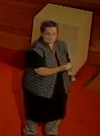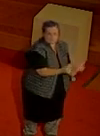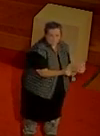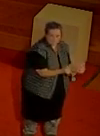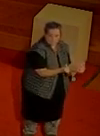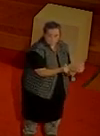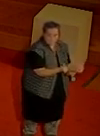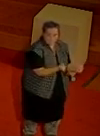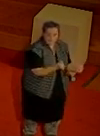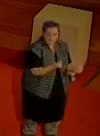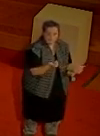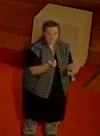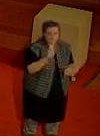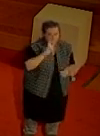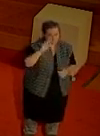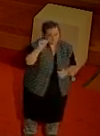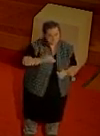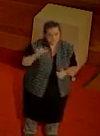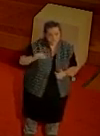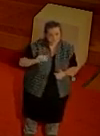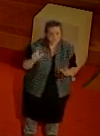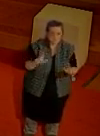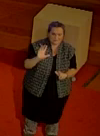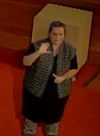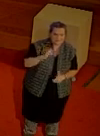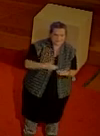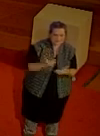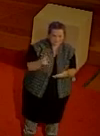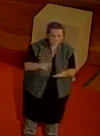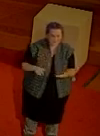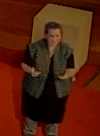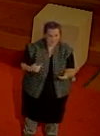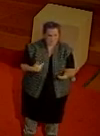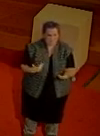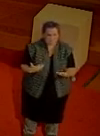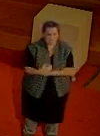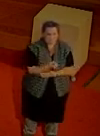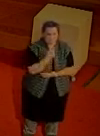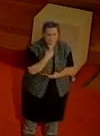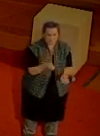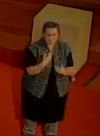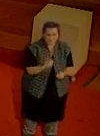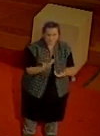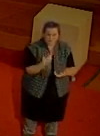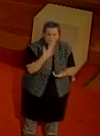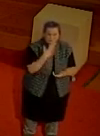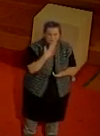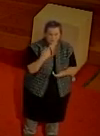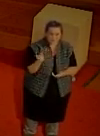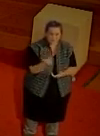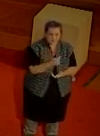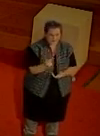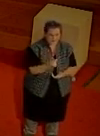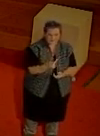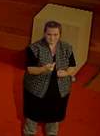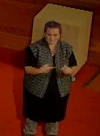nos dicen los medios de comunicación Sobre el asunto básicamente todo apunta eh en dirección a incremento de tensión y